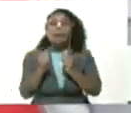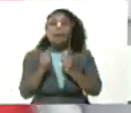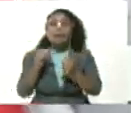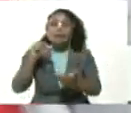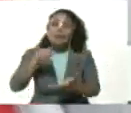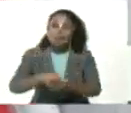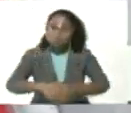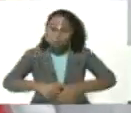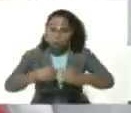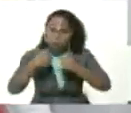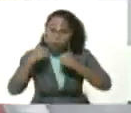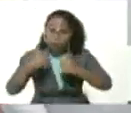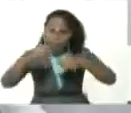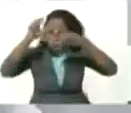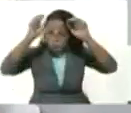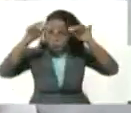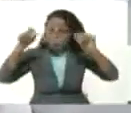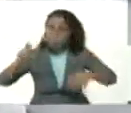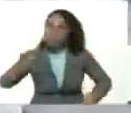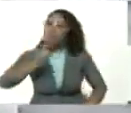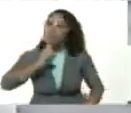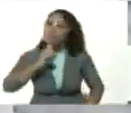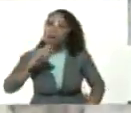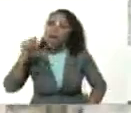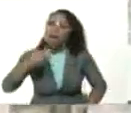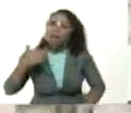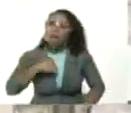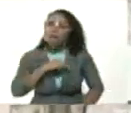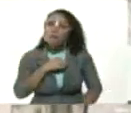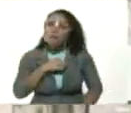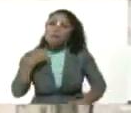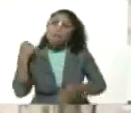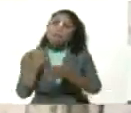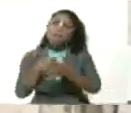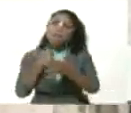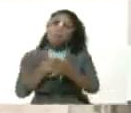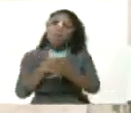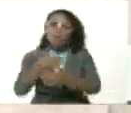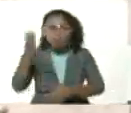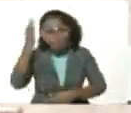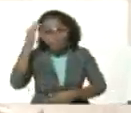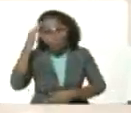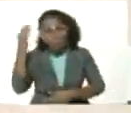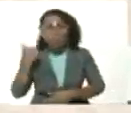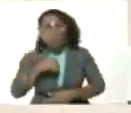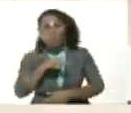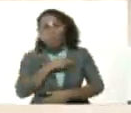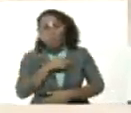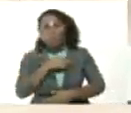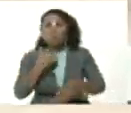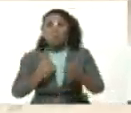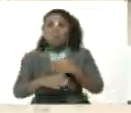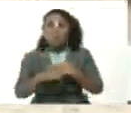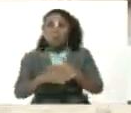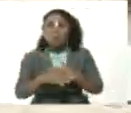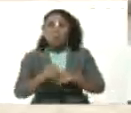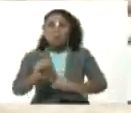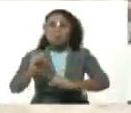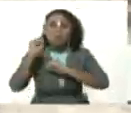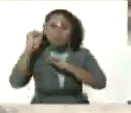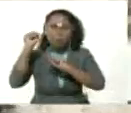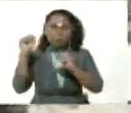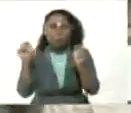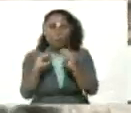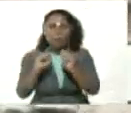las fuertes lluvias, de las dificultades, aquí estamos en combate. Y sépalo que nosotros vamos a salir victoriosos y Mérida